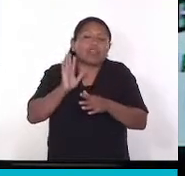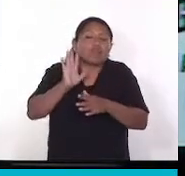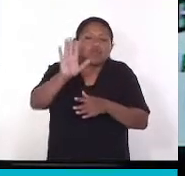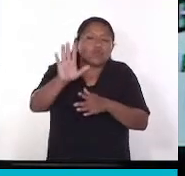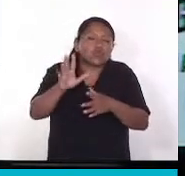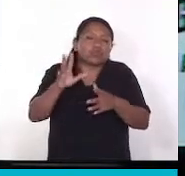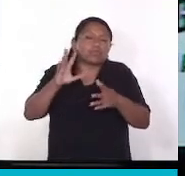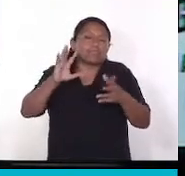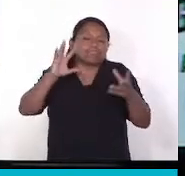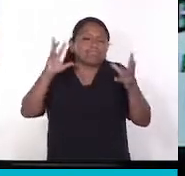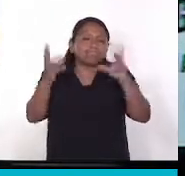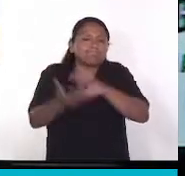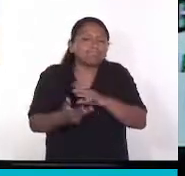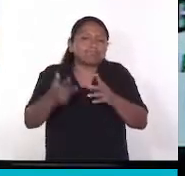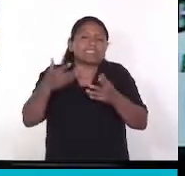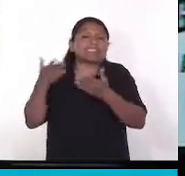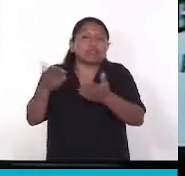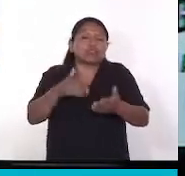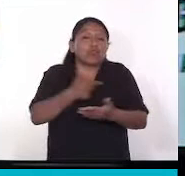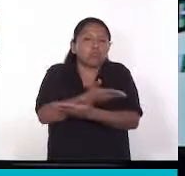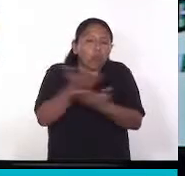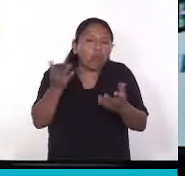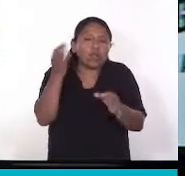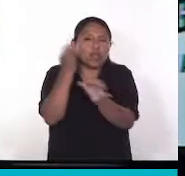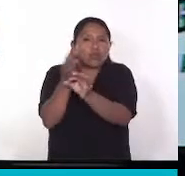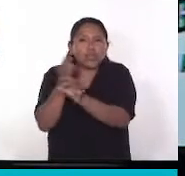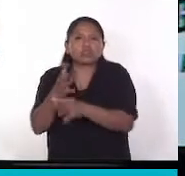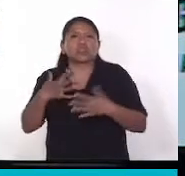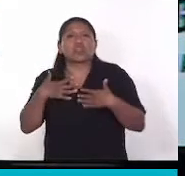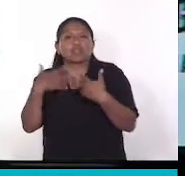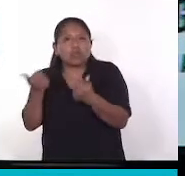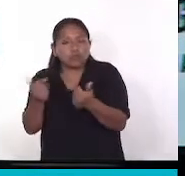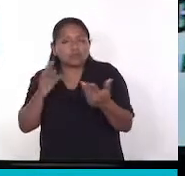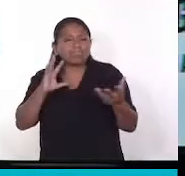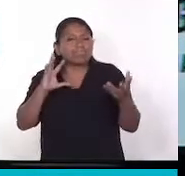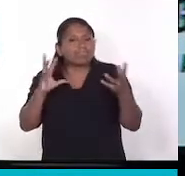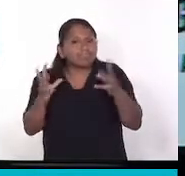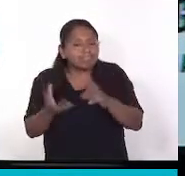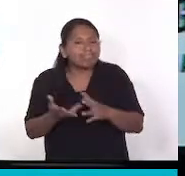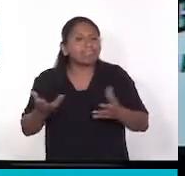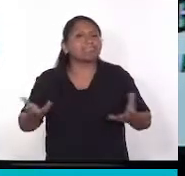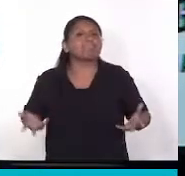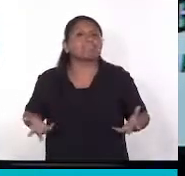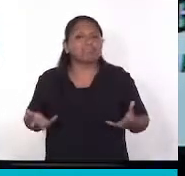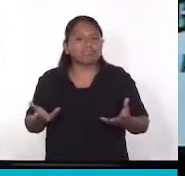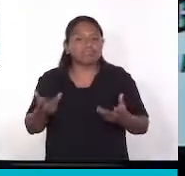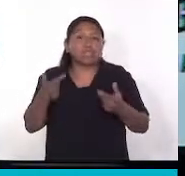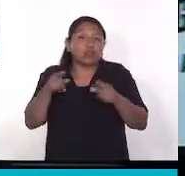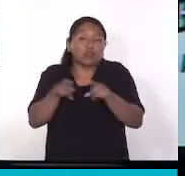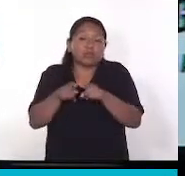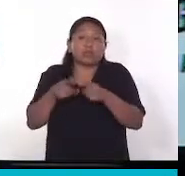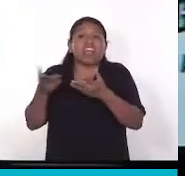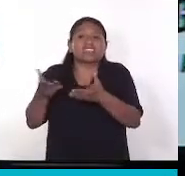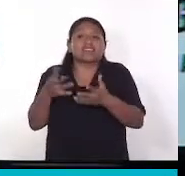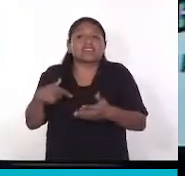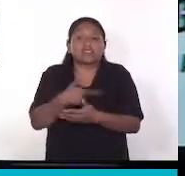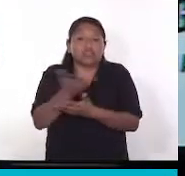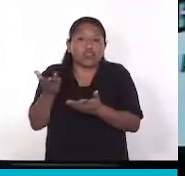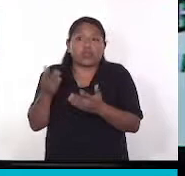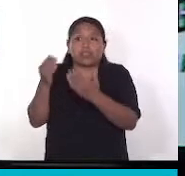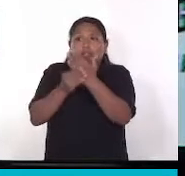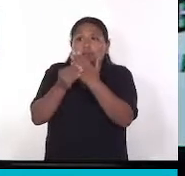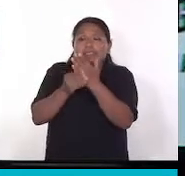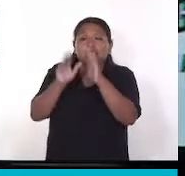bonaerenses, condenando nuestros servicios públicos como la educación y la salud, condenando incluso la asistencia social, donde tenemos un